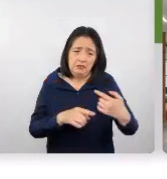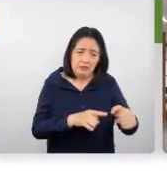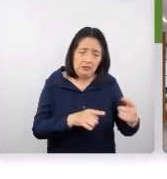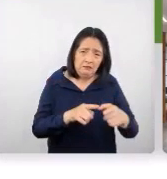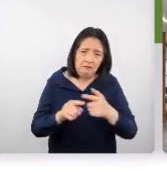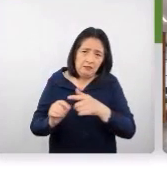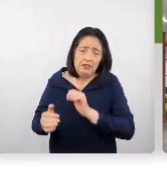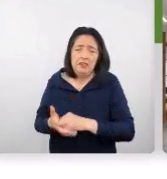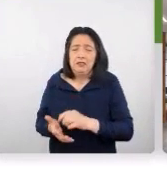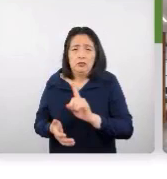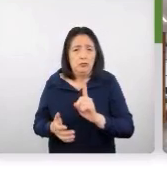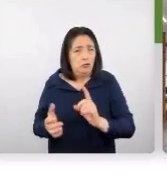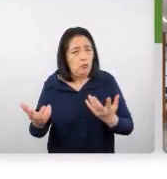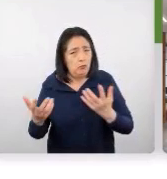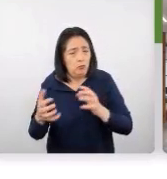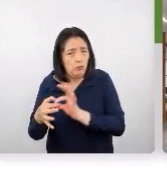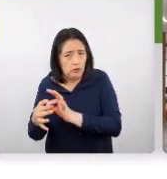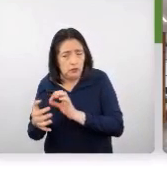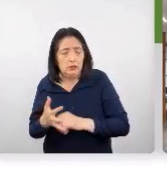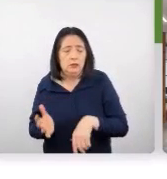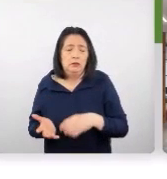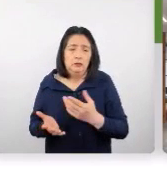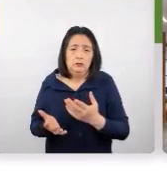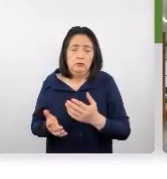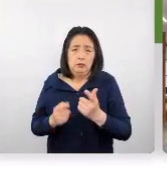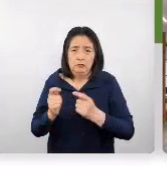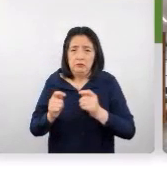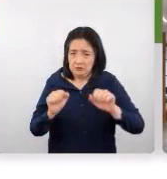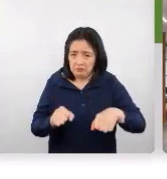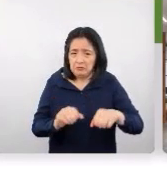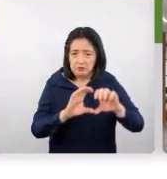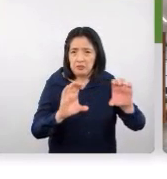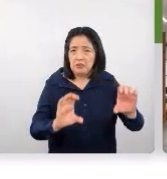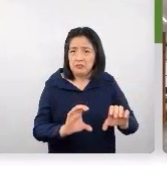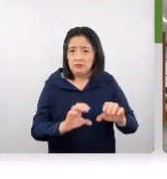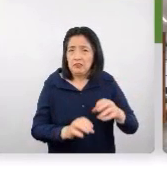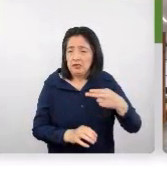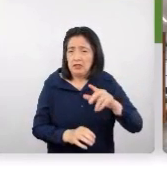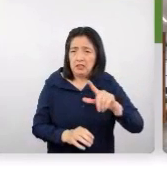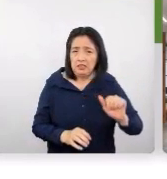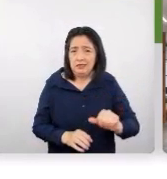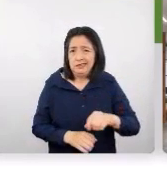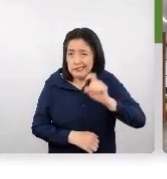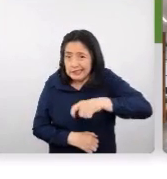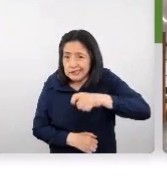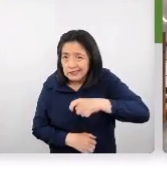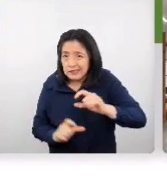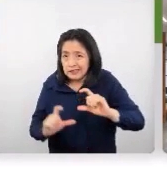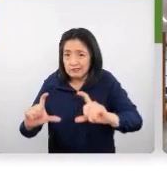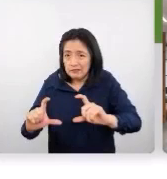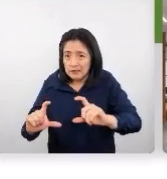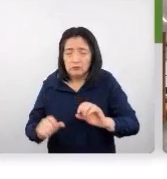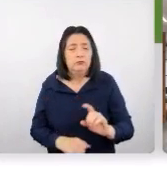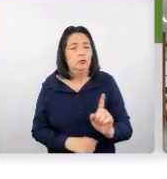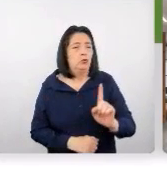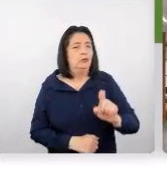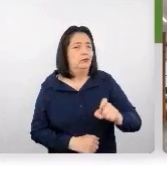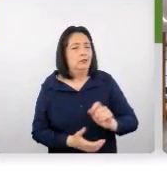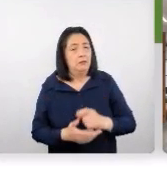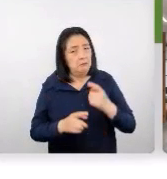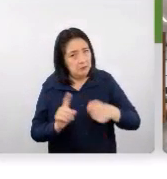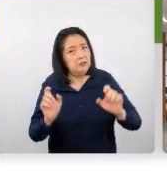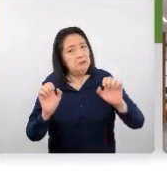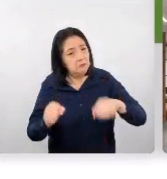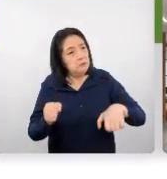turismo, que han sacado la certificación halal. ¿Es necesaria? No, no es necesaria. Da una